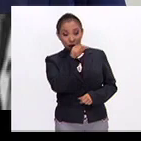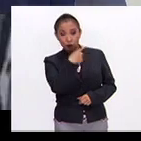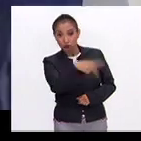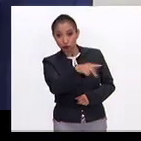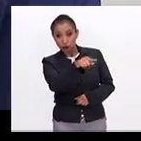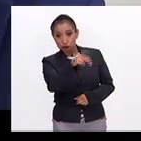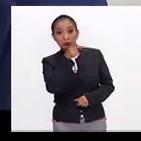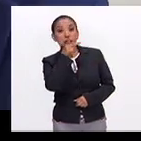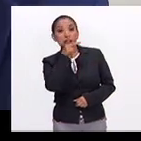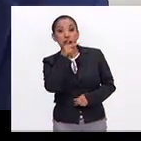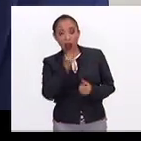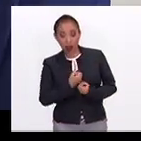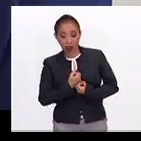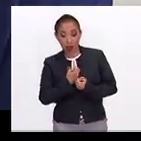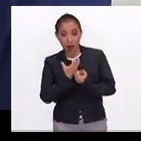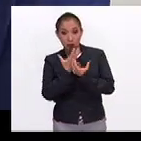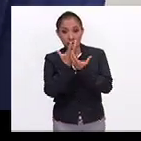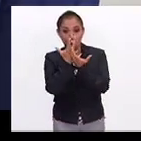un poeta,